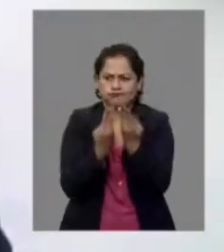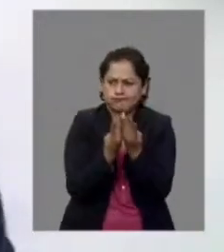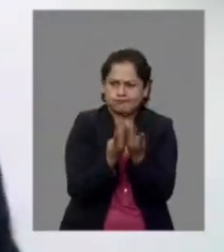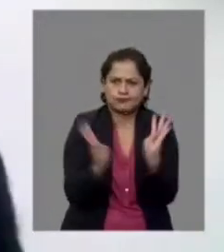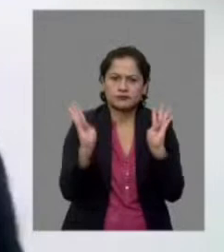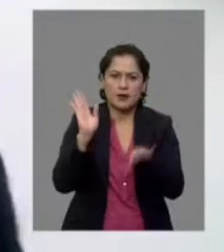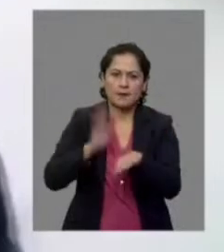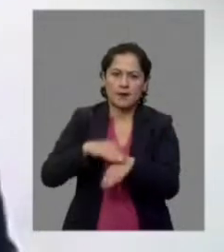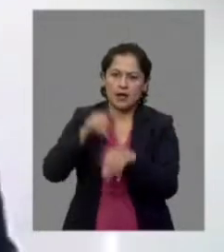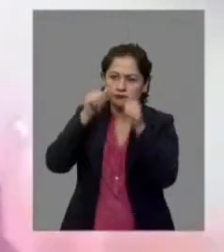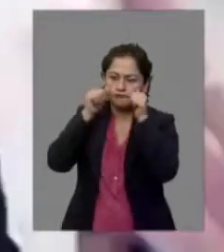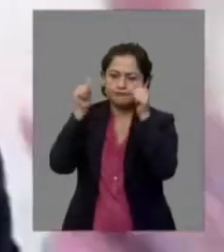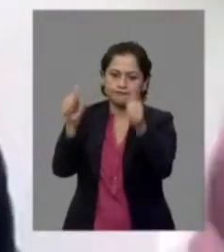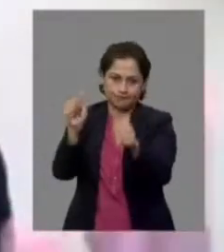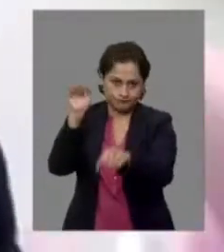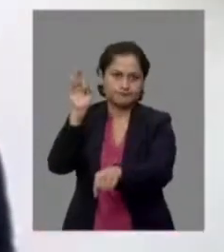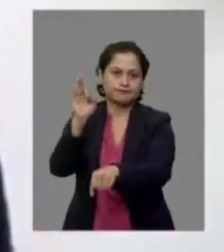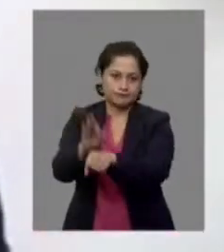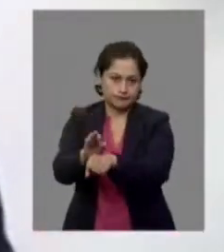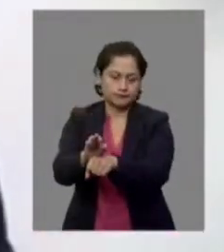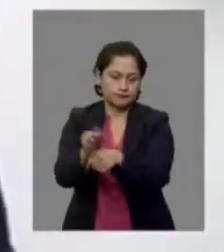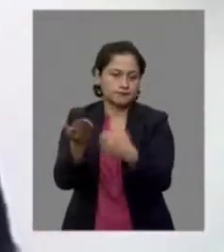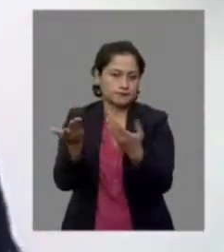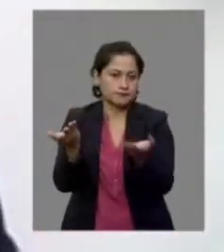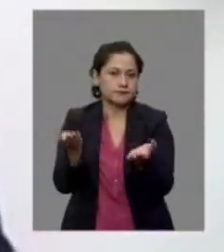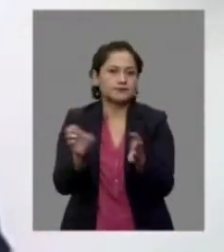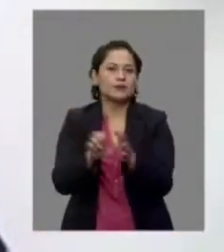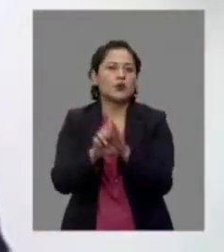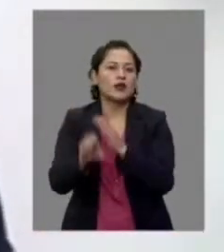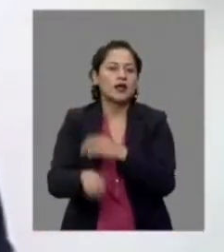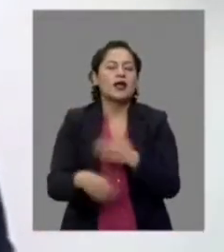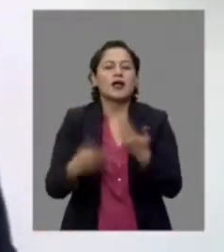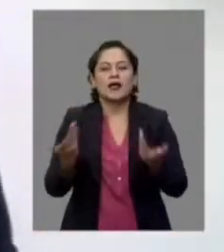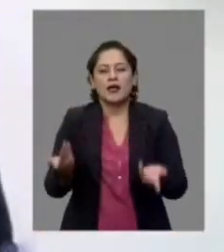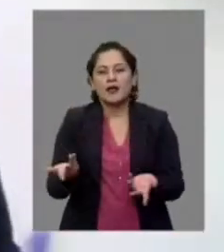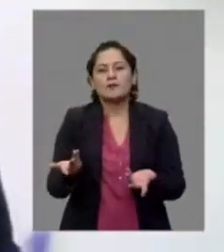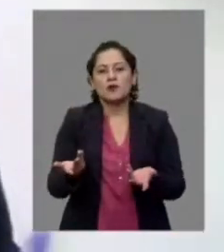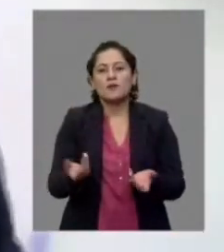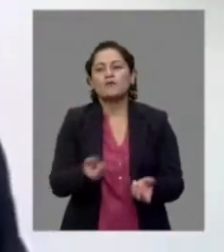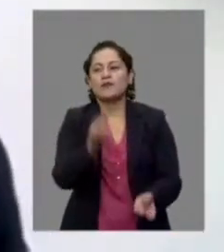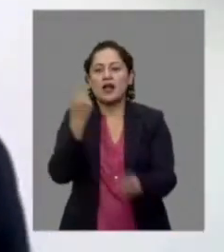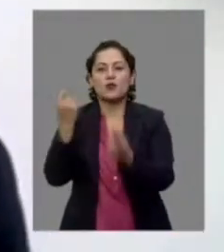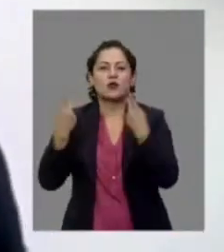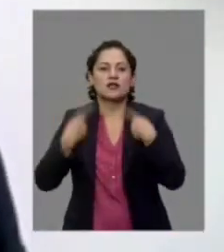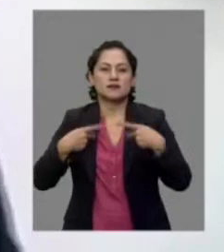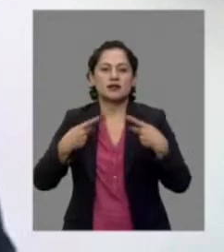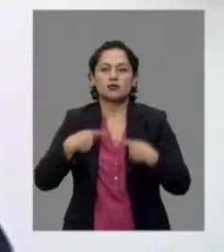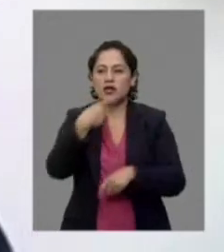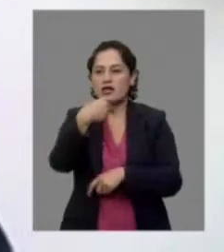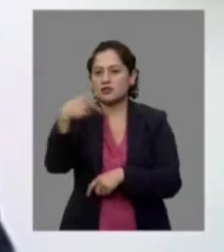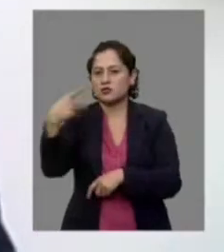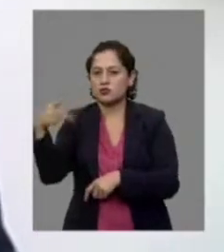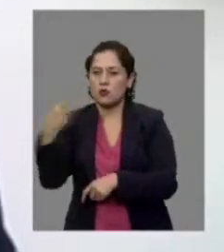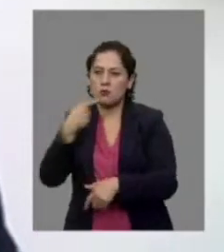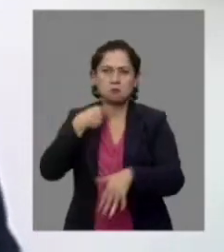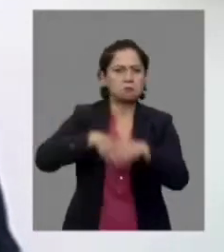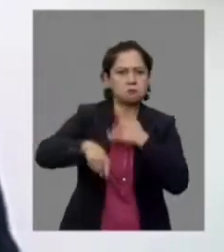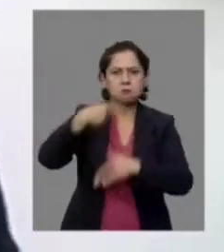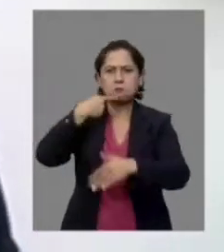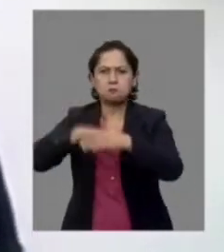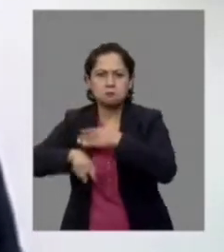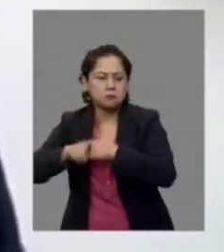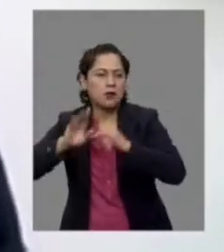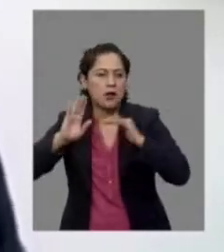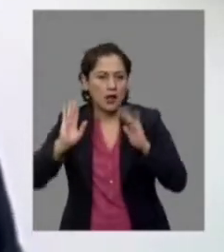Más allá de coloquialmente los quejosos tradicionales, hoy en día la posibilidad